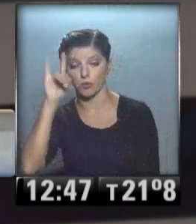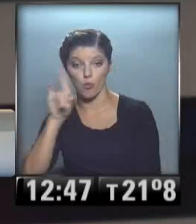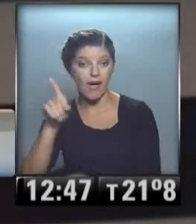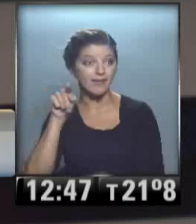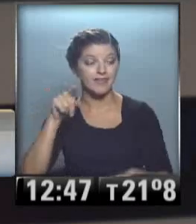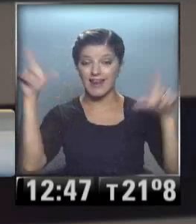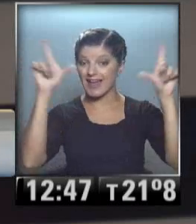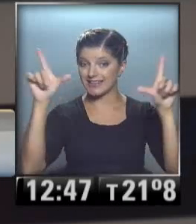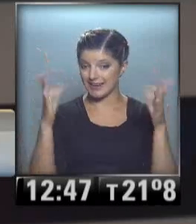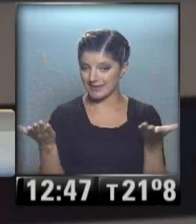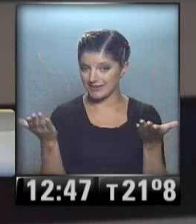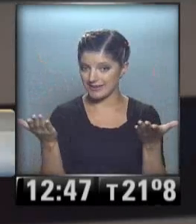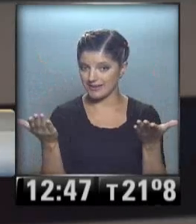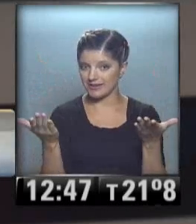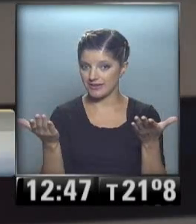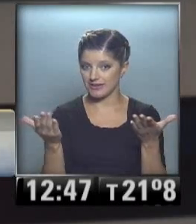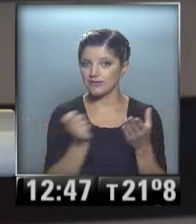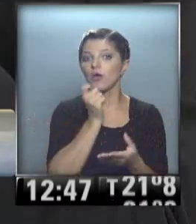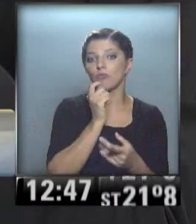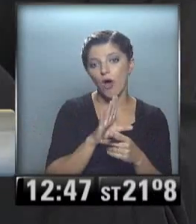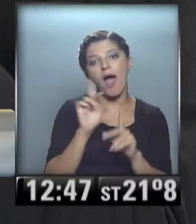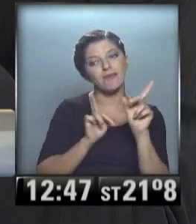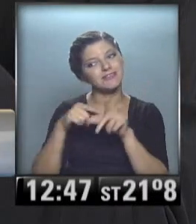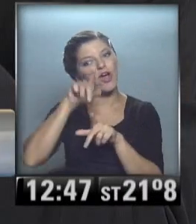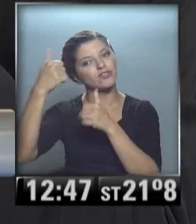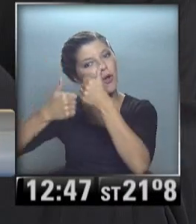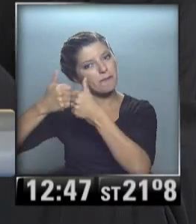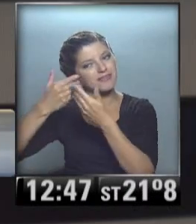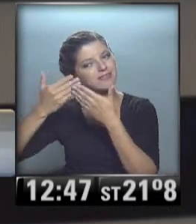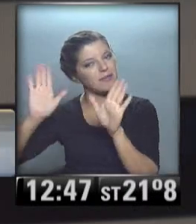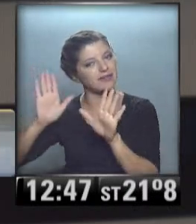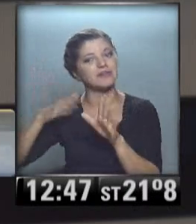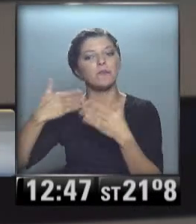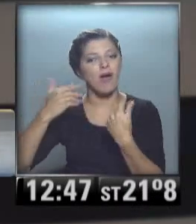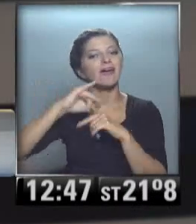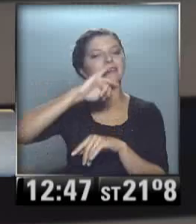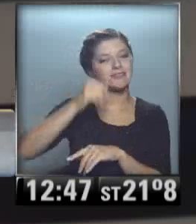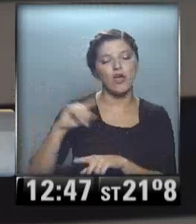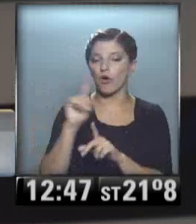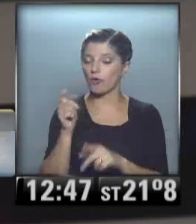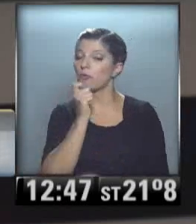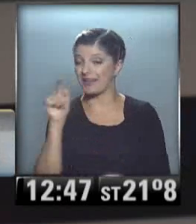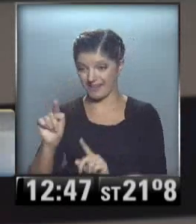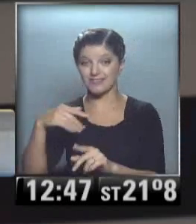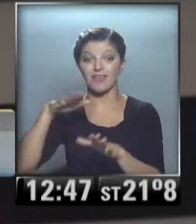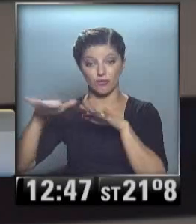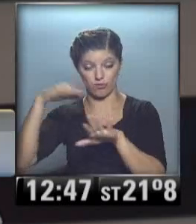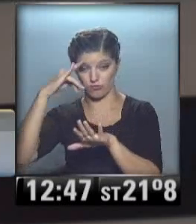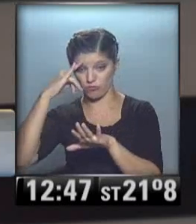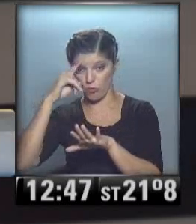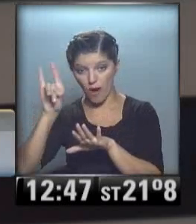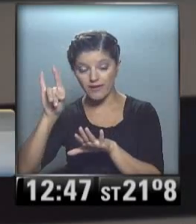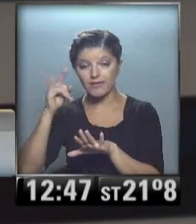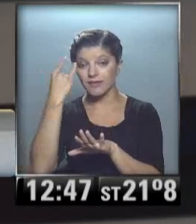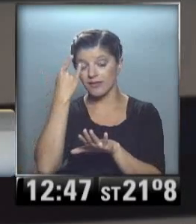punto abrir a la competencia beneficiosa o no? Porque ahí justamente los que sostienen la defensa de una empresa pública es